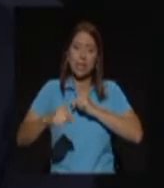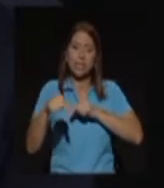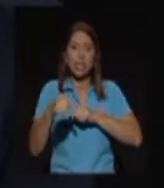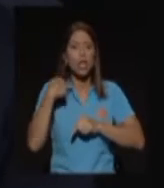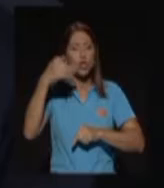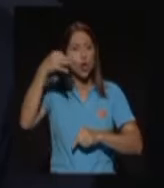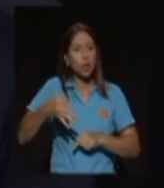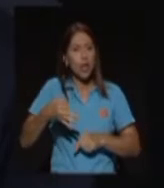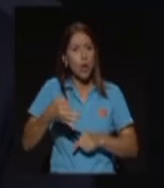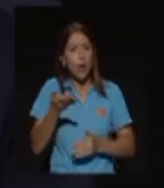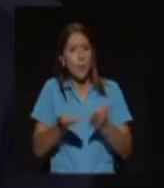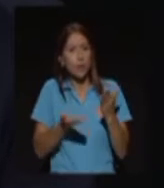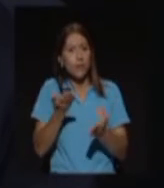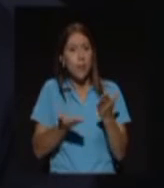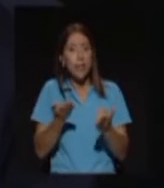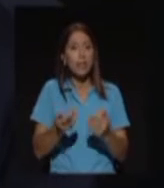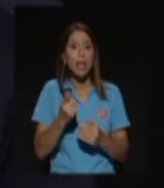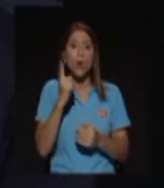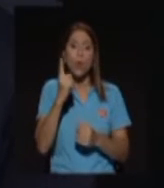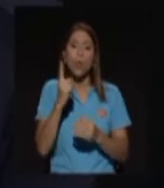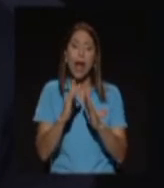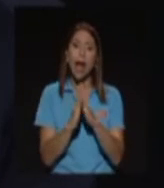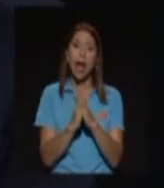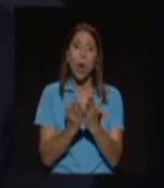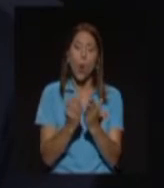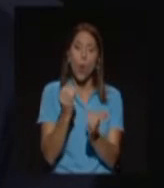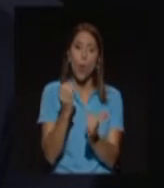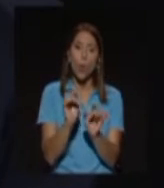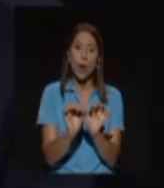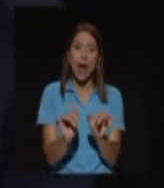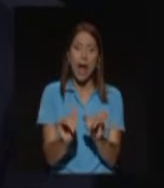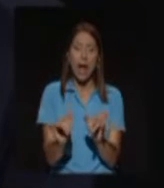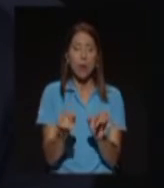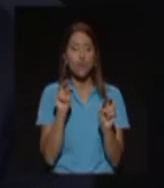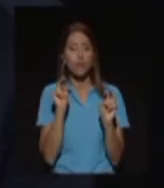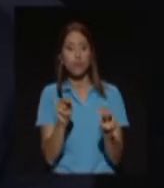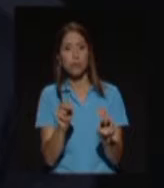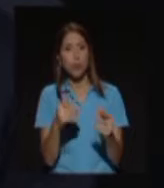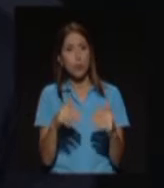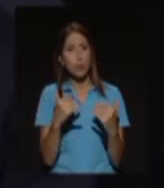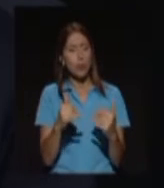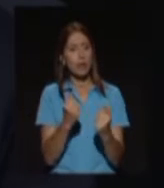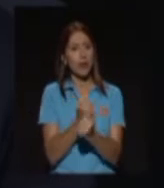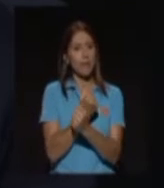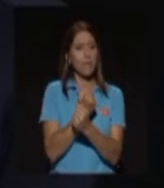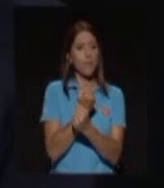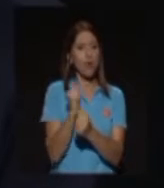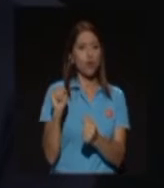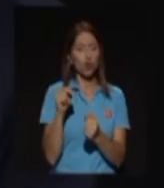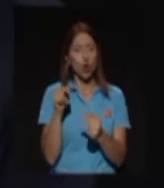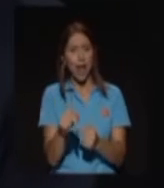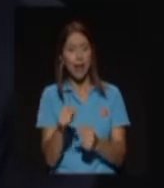hubiera sido una obra considerada altamente revolucionaria, porque